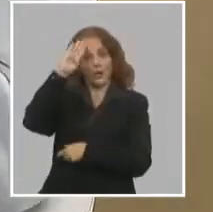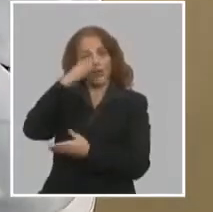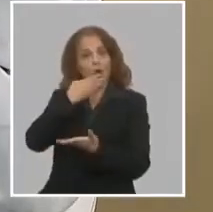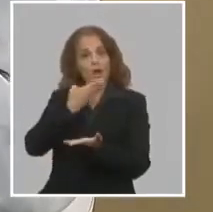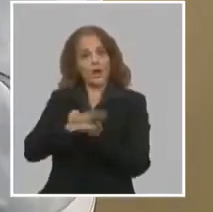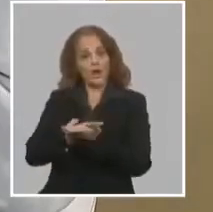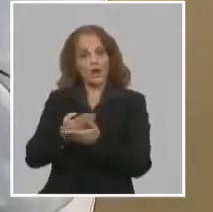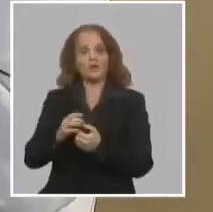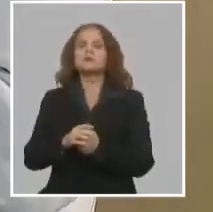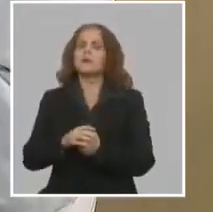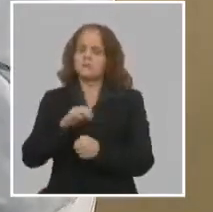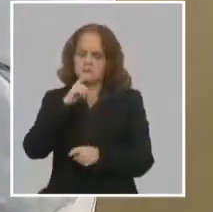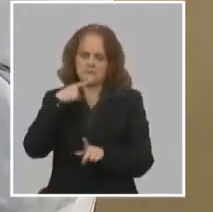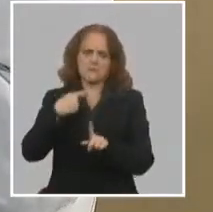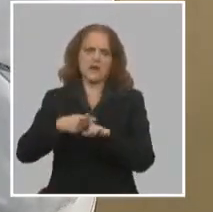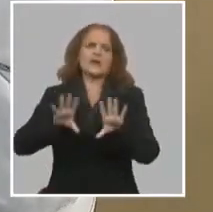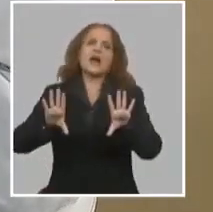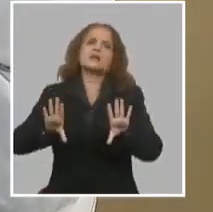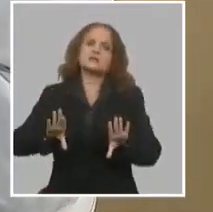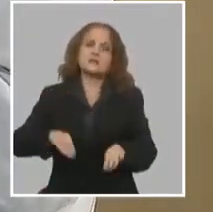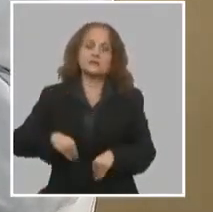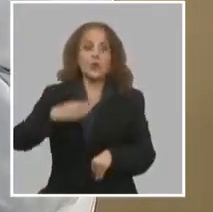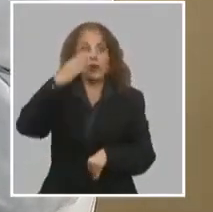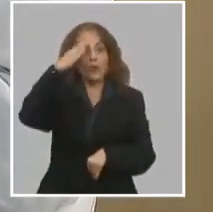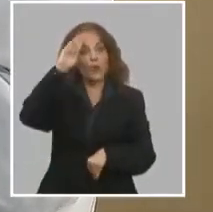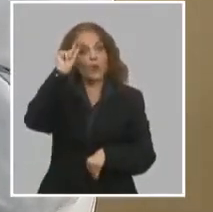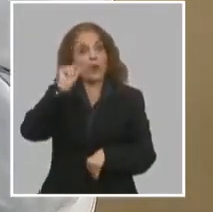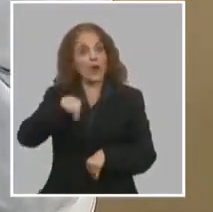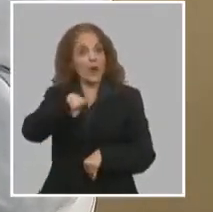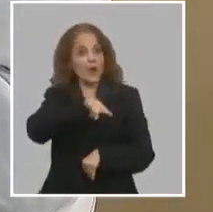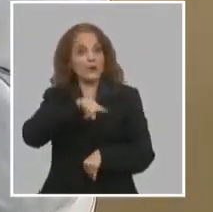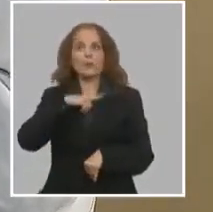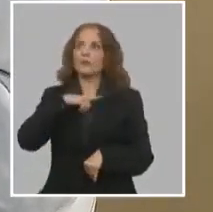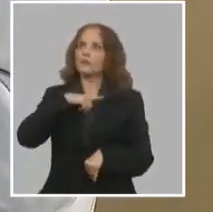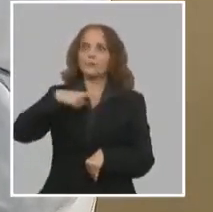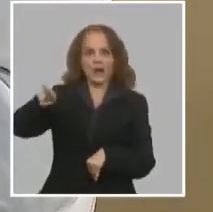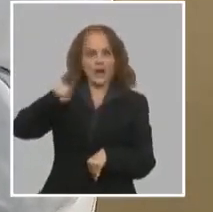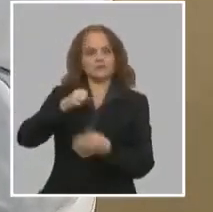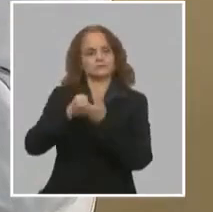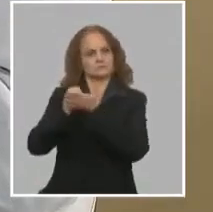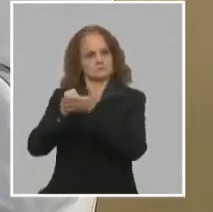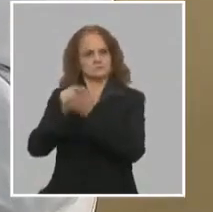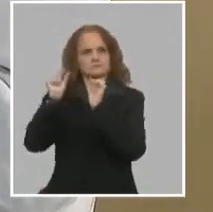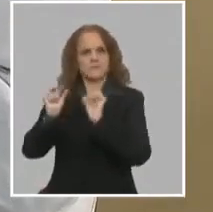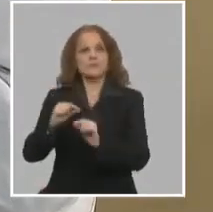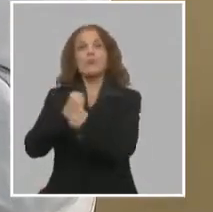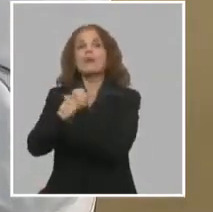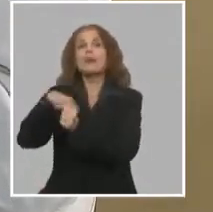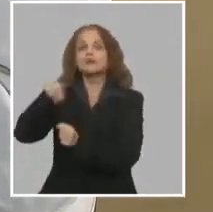de aceptación, como los cubanos éramos capaces de ir ahí. De modo que la